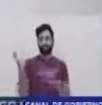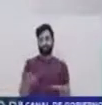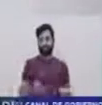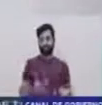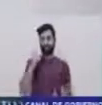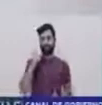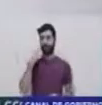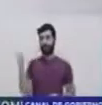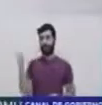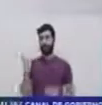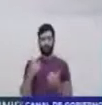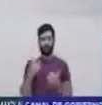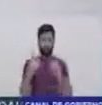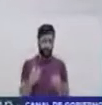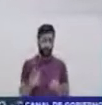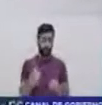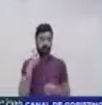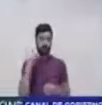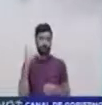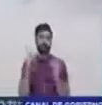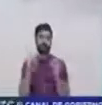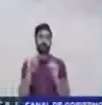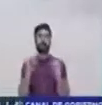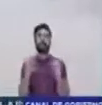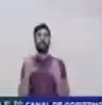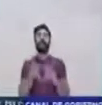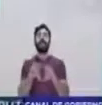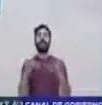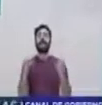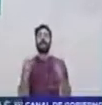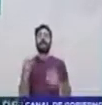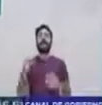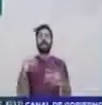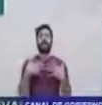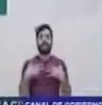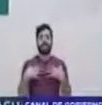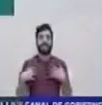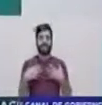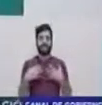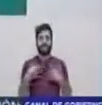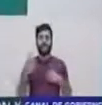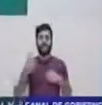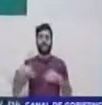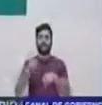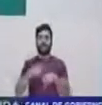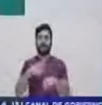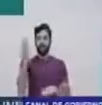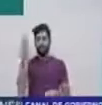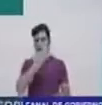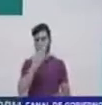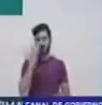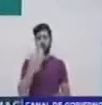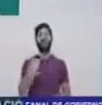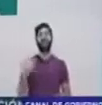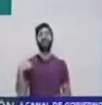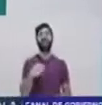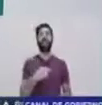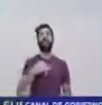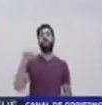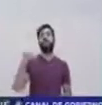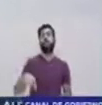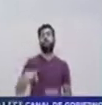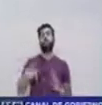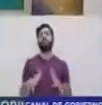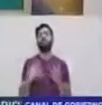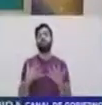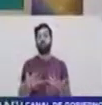Bienvenidos nuevamente a su programa Aprendo en Casa. Estamos nuevamente en el segmento de Ciencias Naturales. El día de hoy vamos a